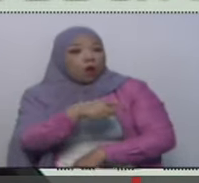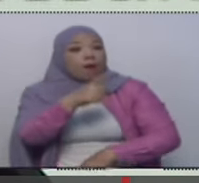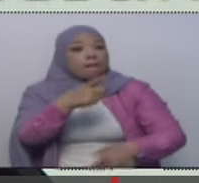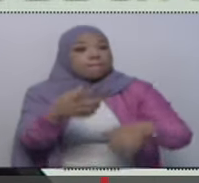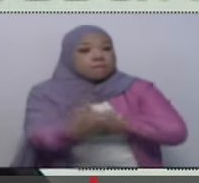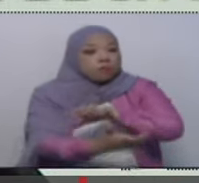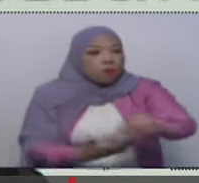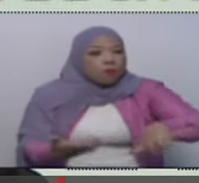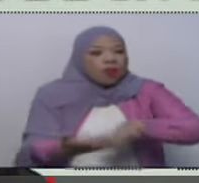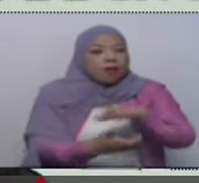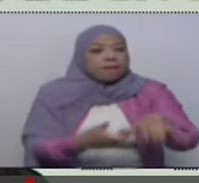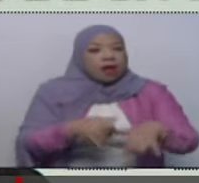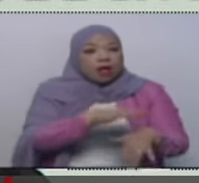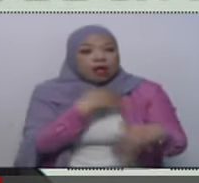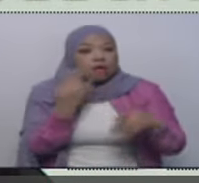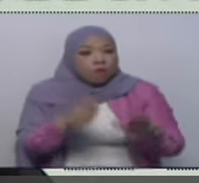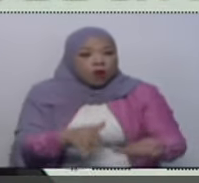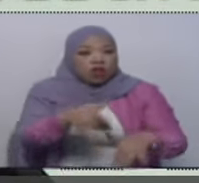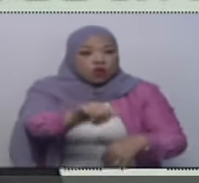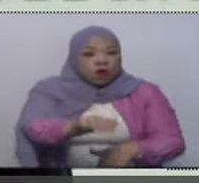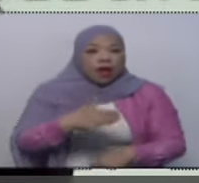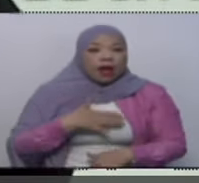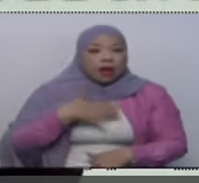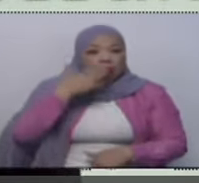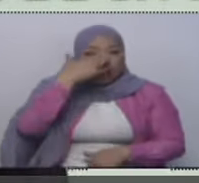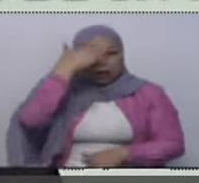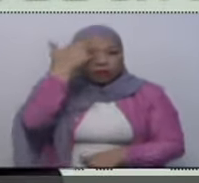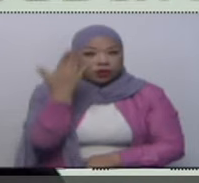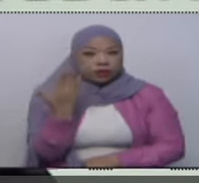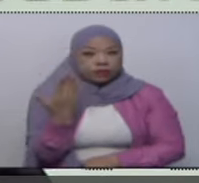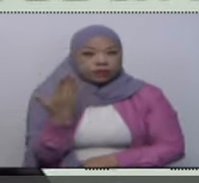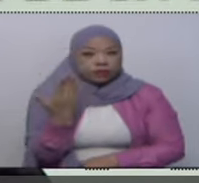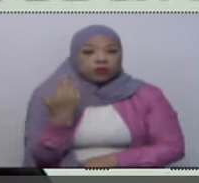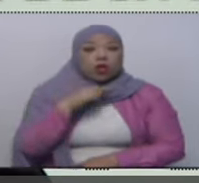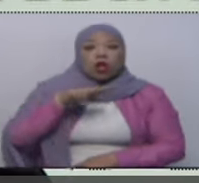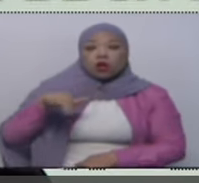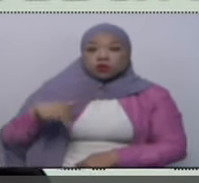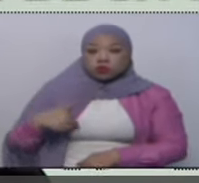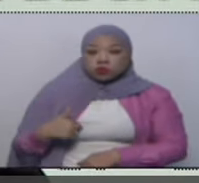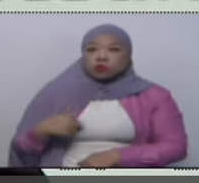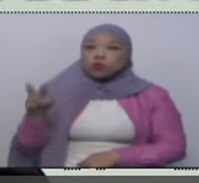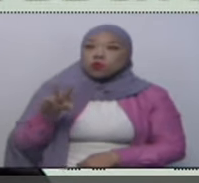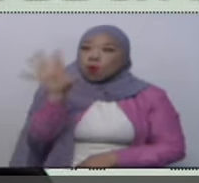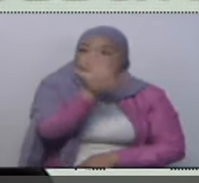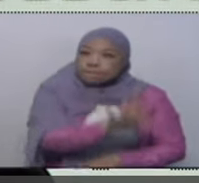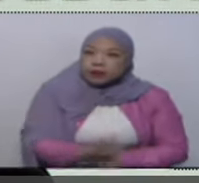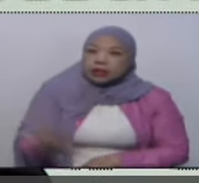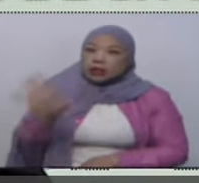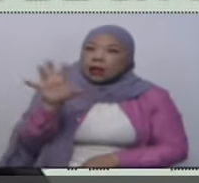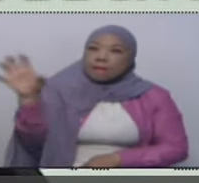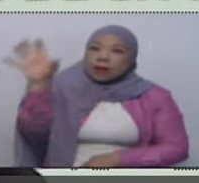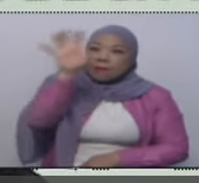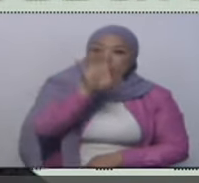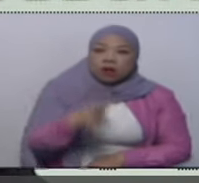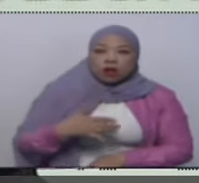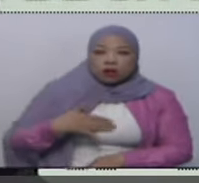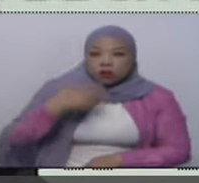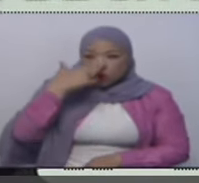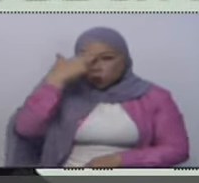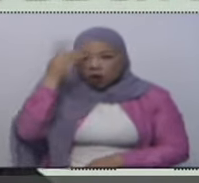Oriente. Entonces, por eso vemos que, señor presidente, que cuando hay algún, digo,